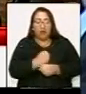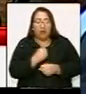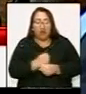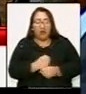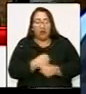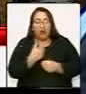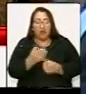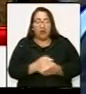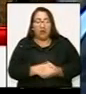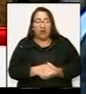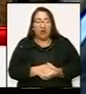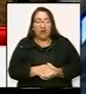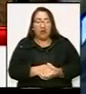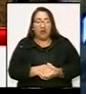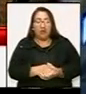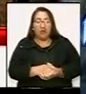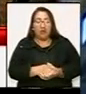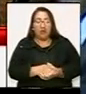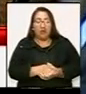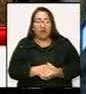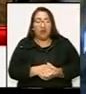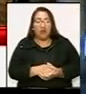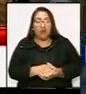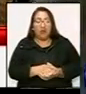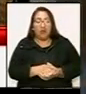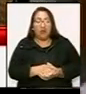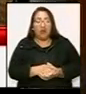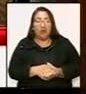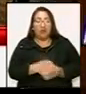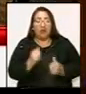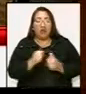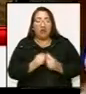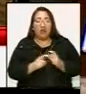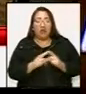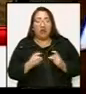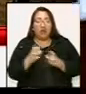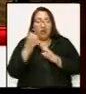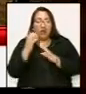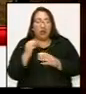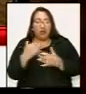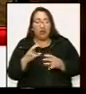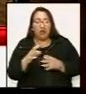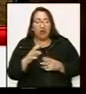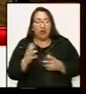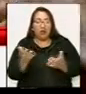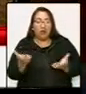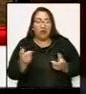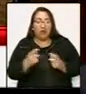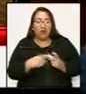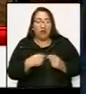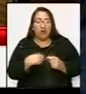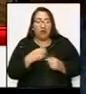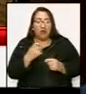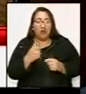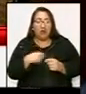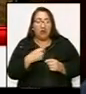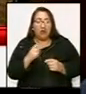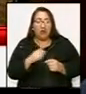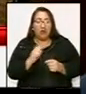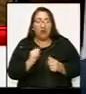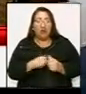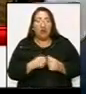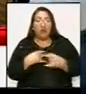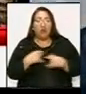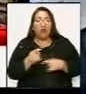funcionamiento, ya sean de transportes de pasajeros o de carga. Así que creo necesitamos un informe como